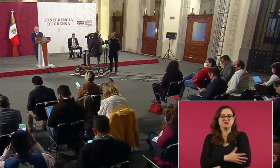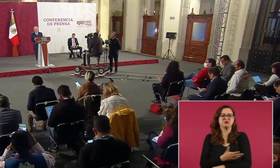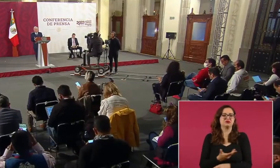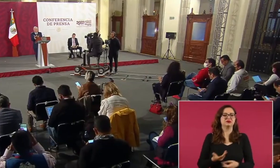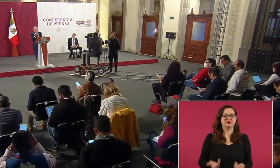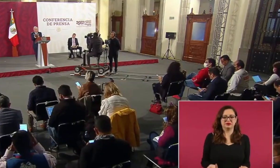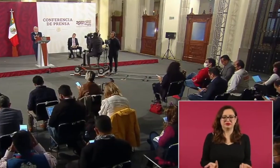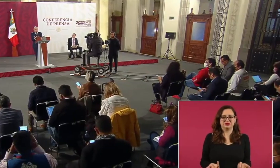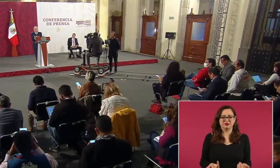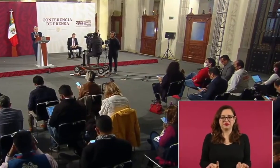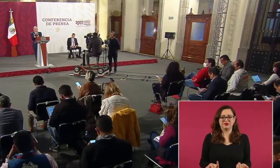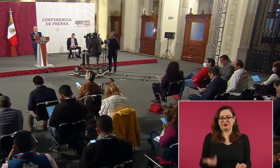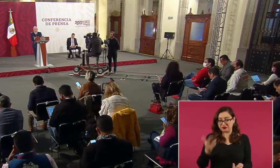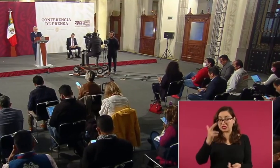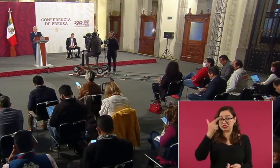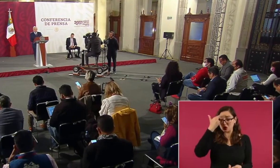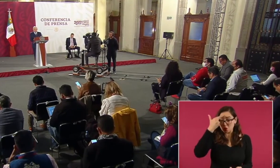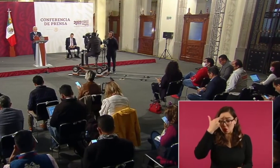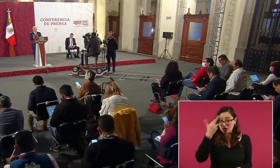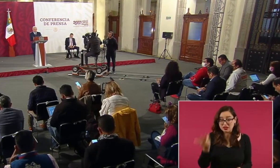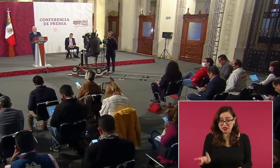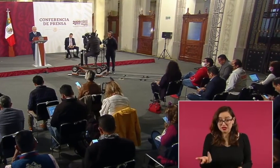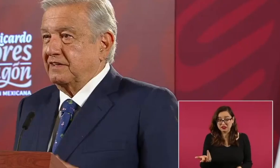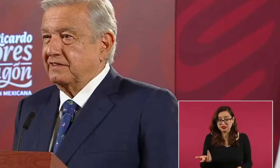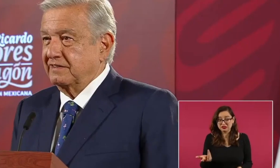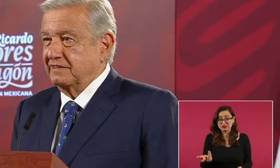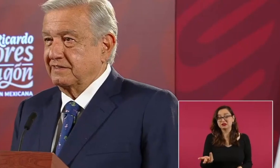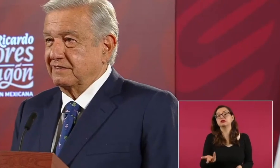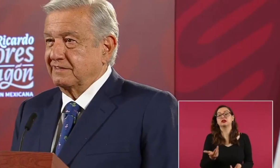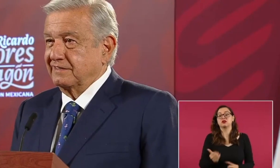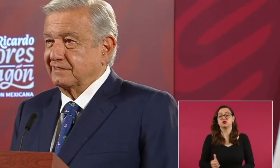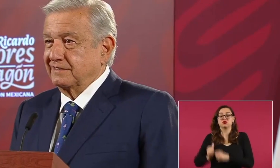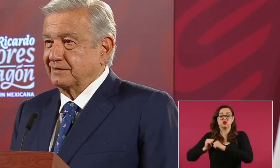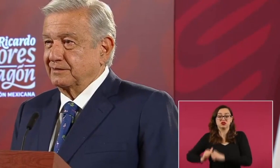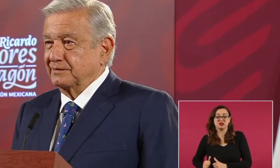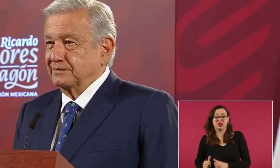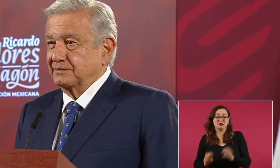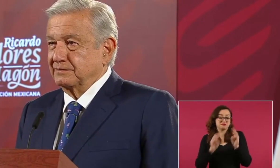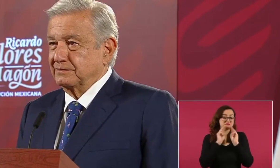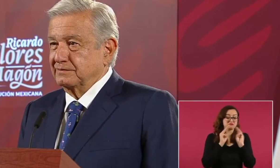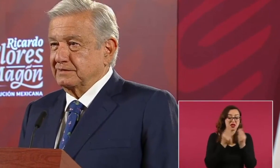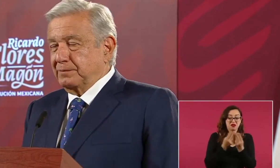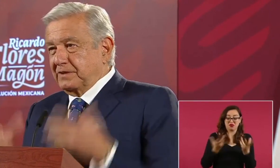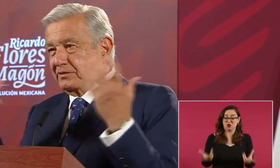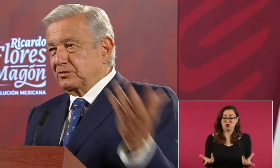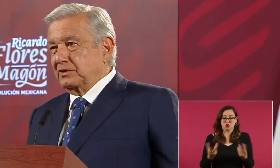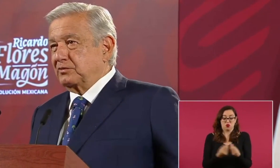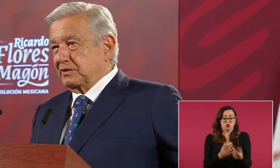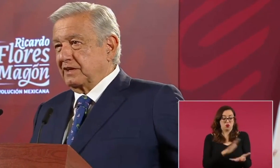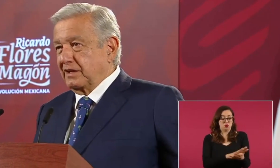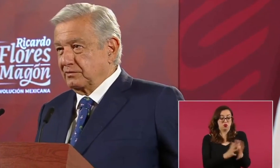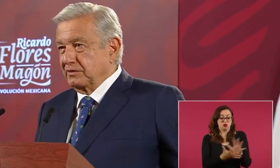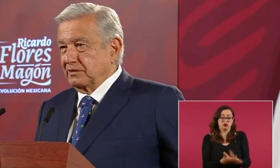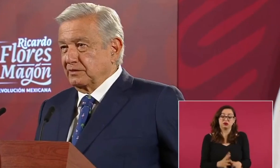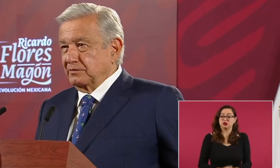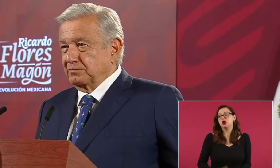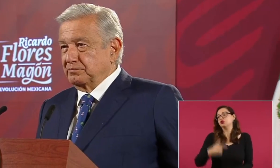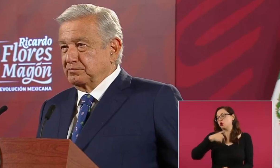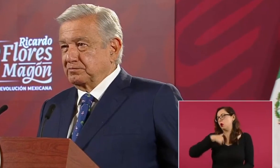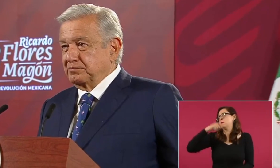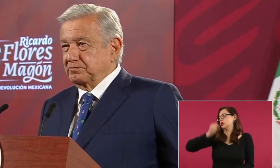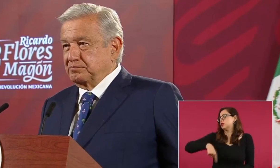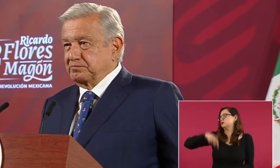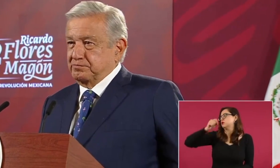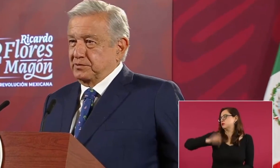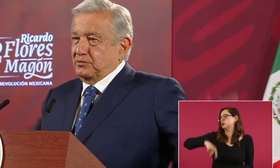complicado. No todas las personas nos ubican así como que en la calle. Cuando voy con mis amigos sordos